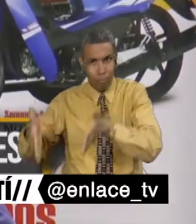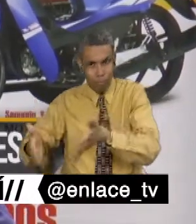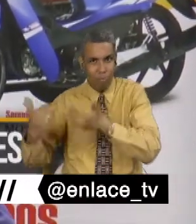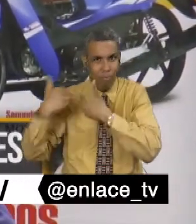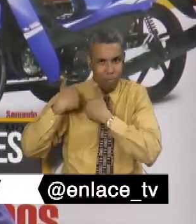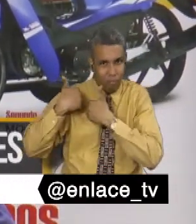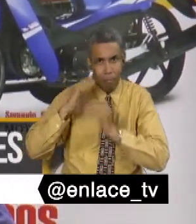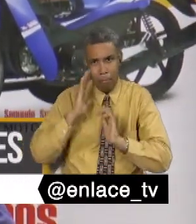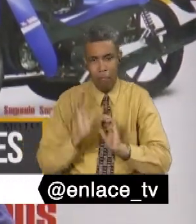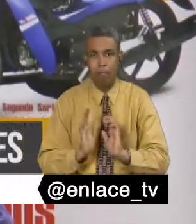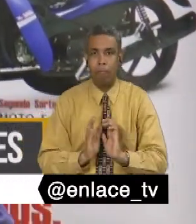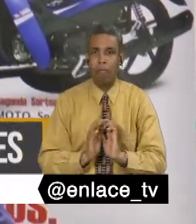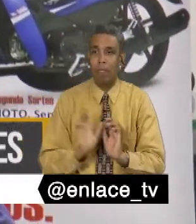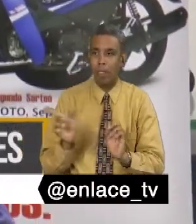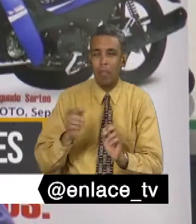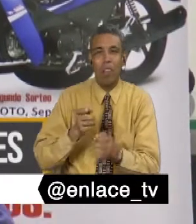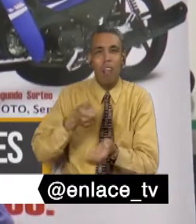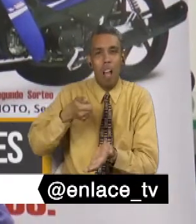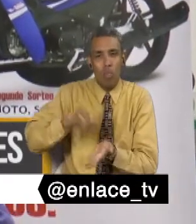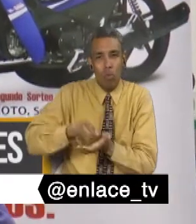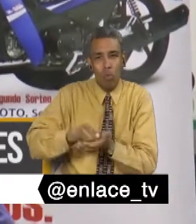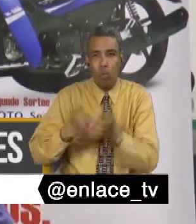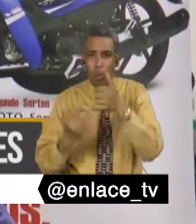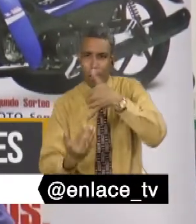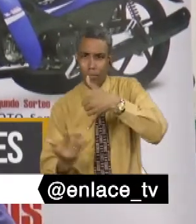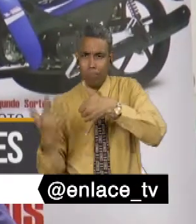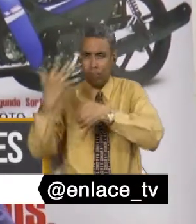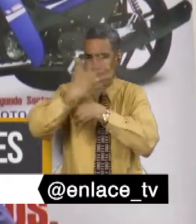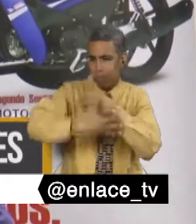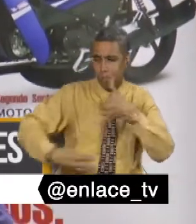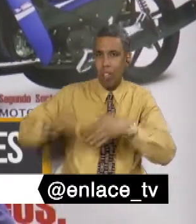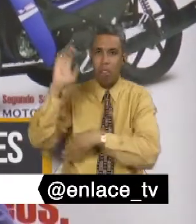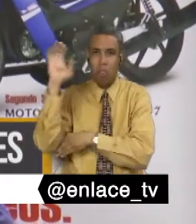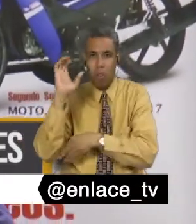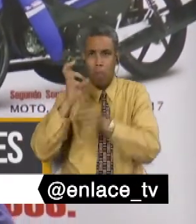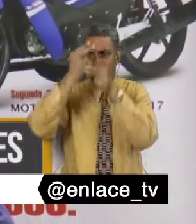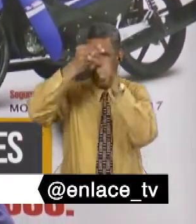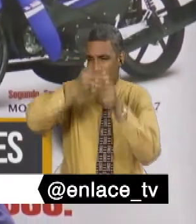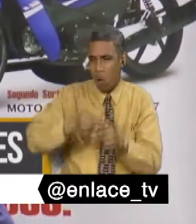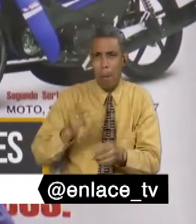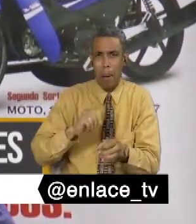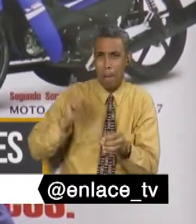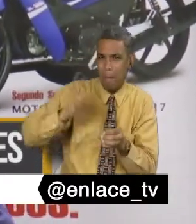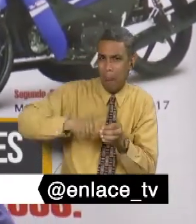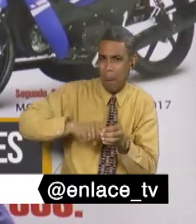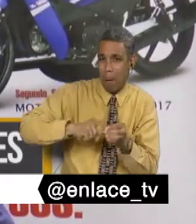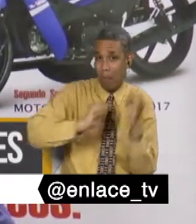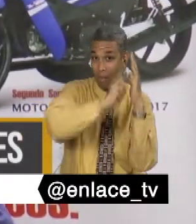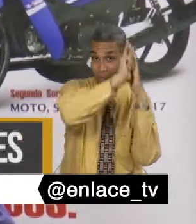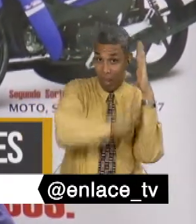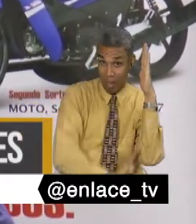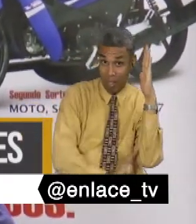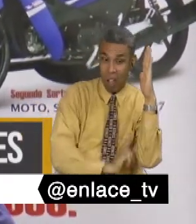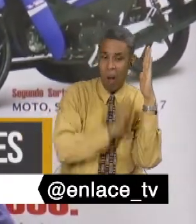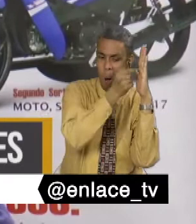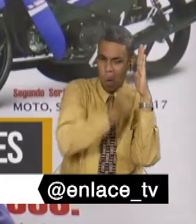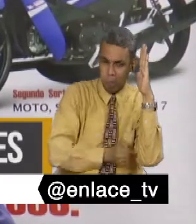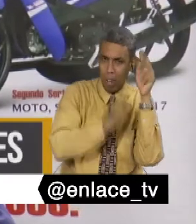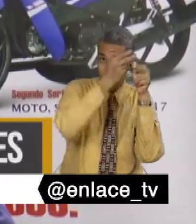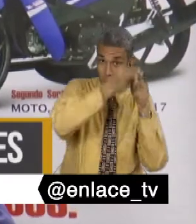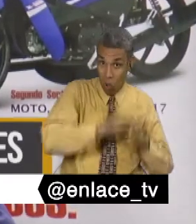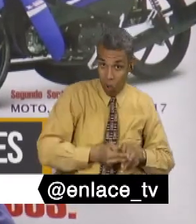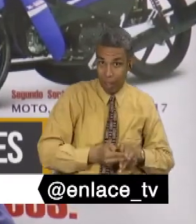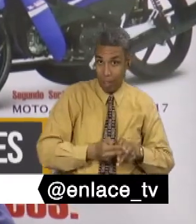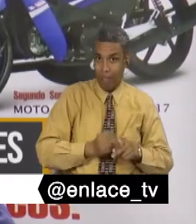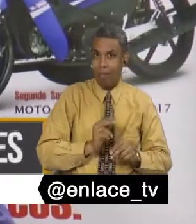todos los afiliados que tenemos a nivel nacional que pertenecen a Serfún Barranca Bermeja, Los Olivos Barranca Bermeja, a